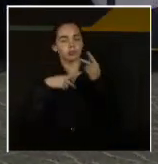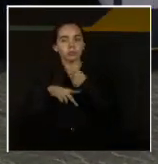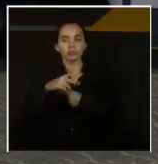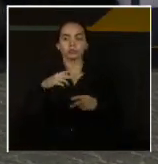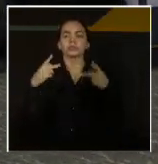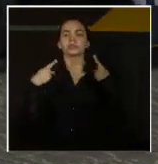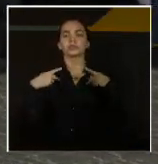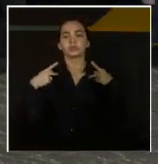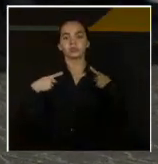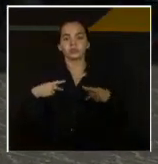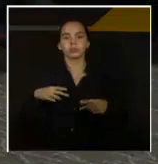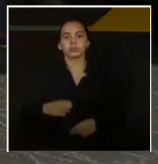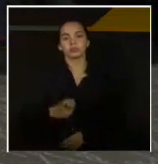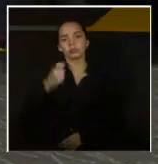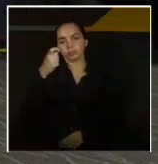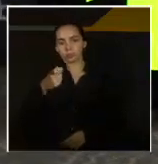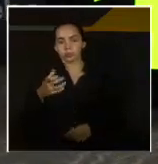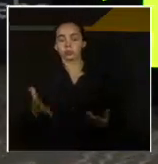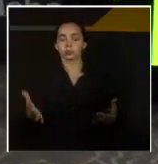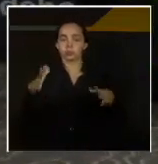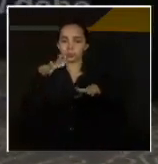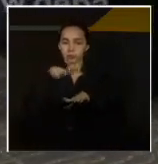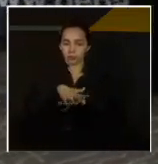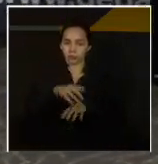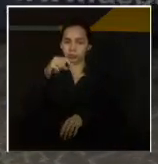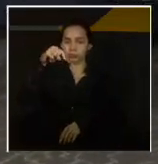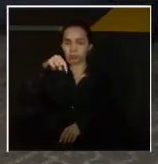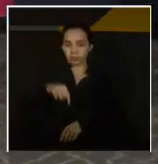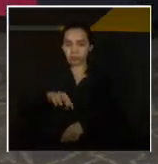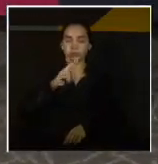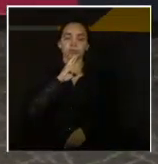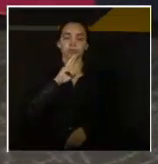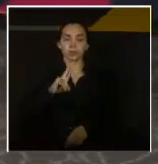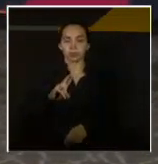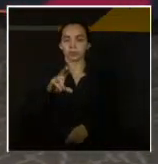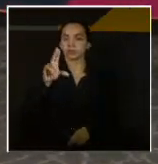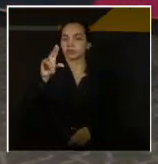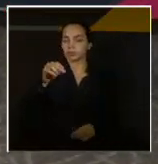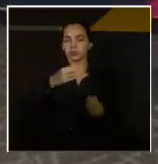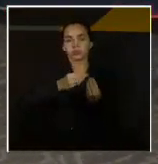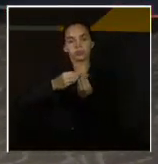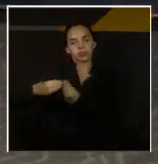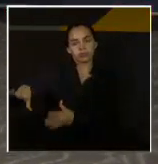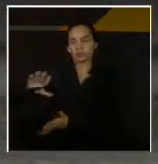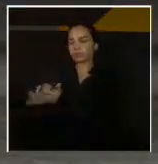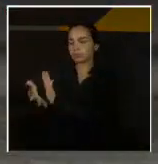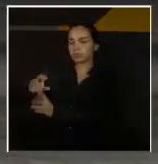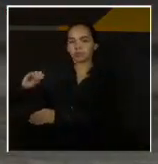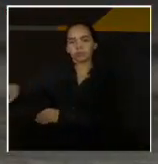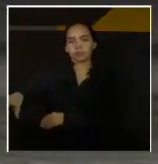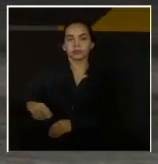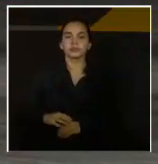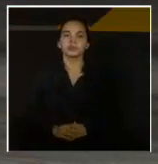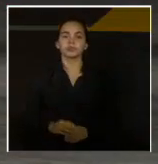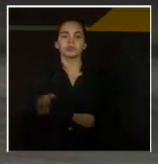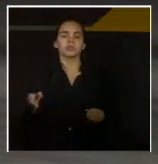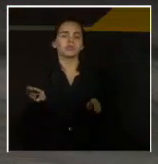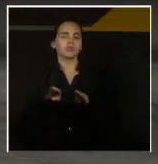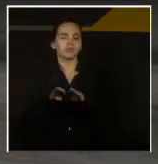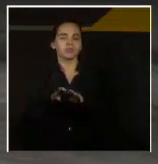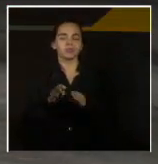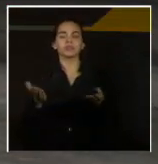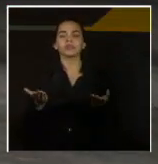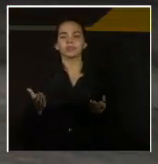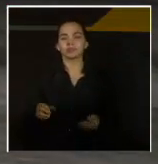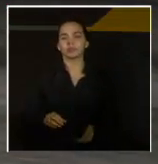la comunidad sean incluidas en estas soluciones y no que se les haga un lado y que se les diga cómo se deben de